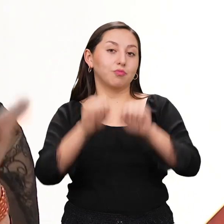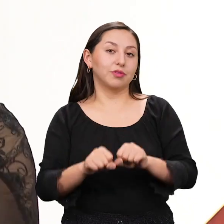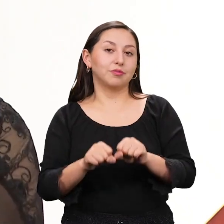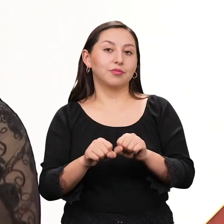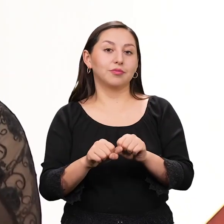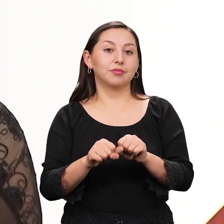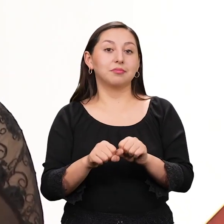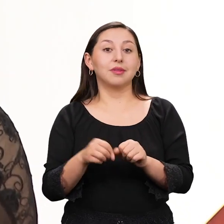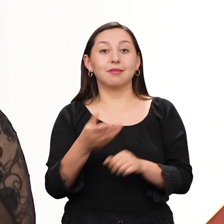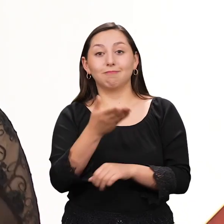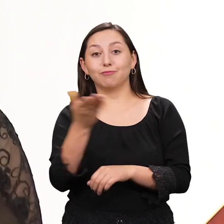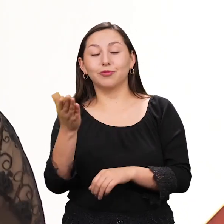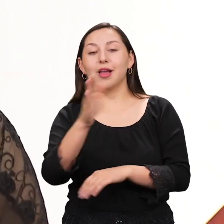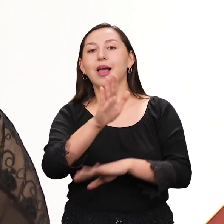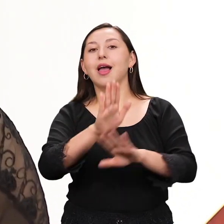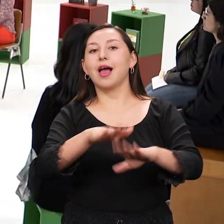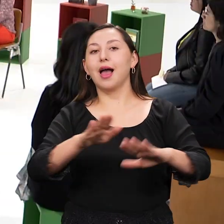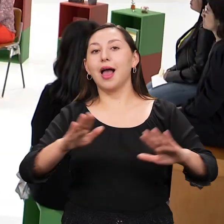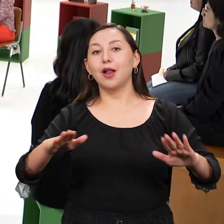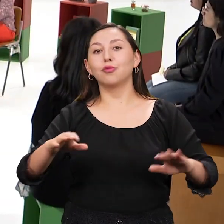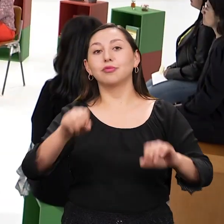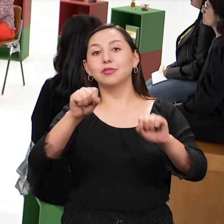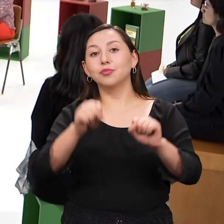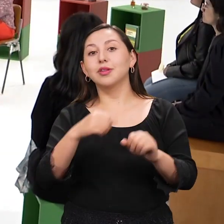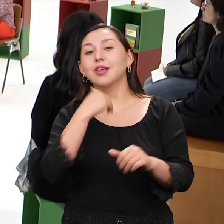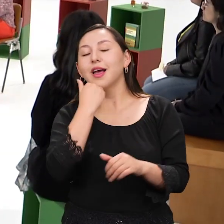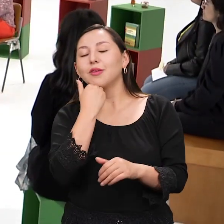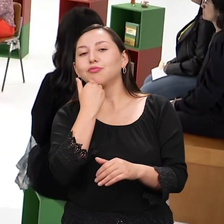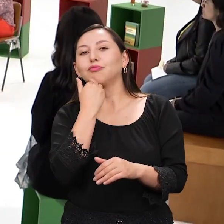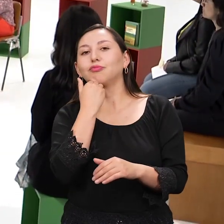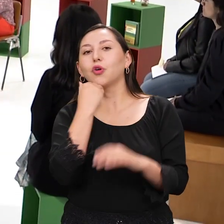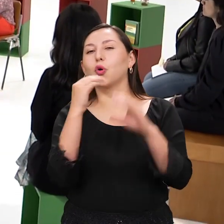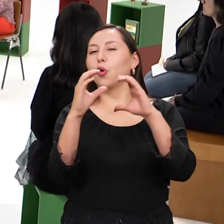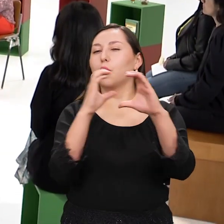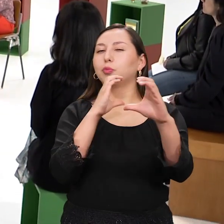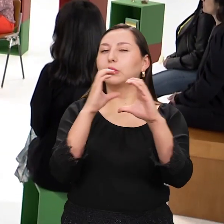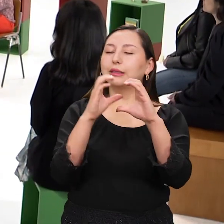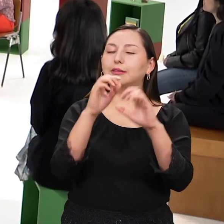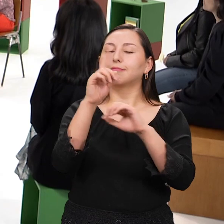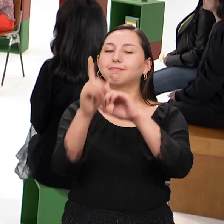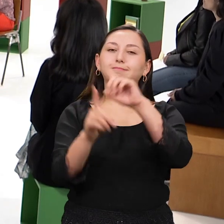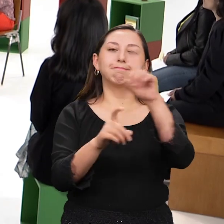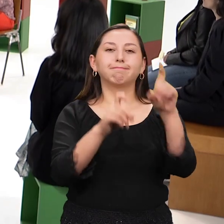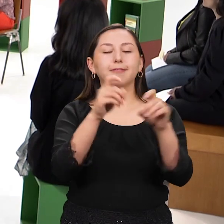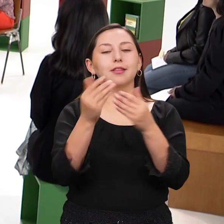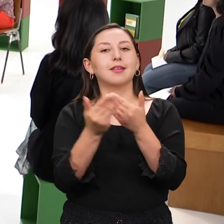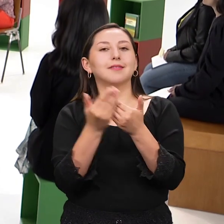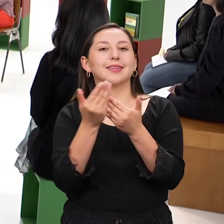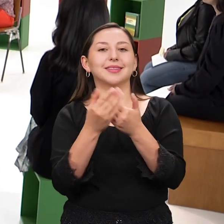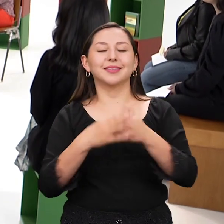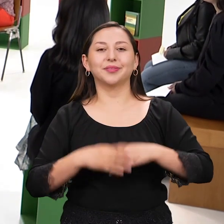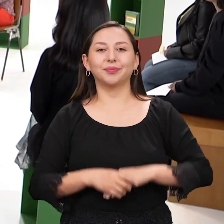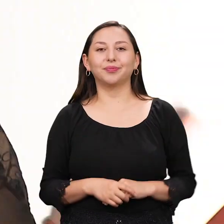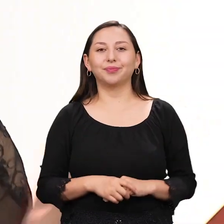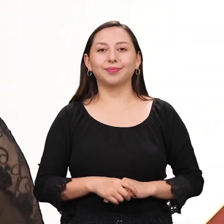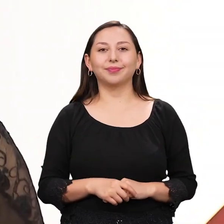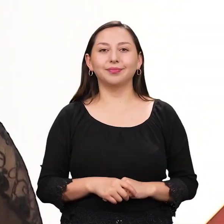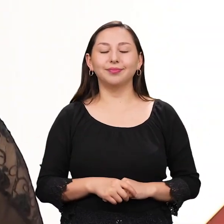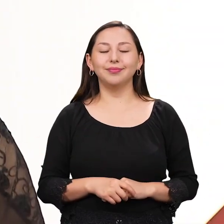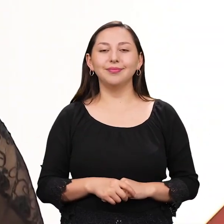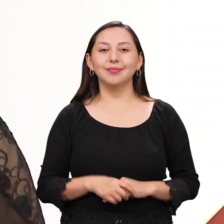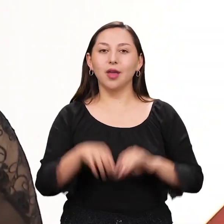pero más bien les damos el paso a ustedes, que como estudiantes de comunicación también deben estar pensando algunas preguntas.